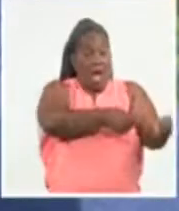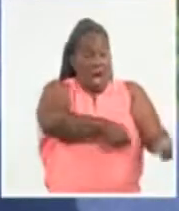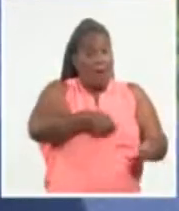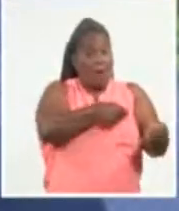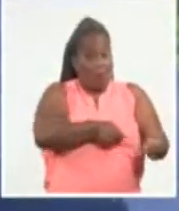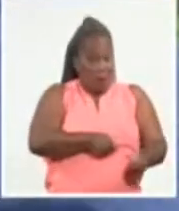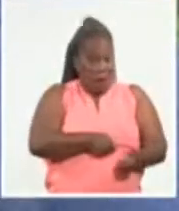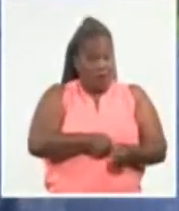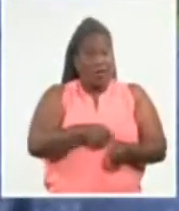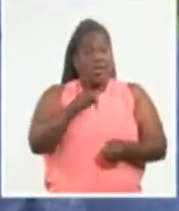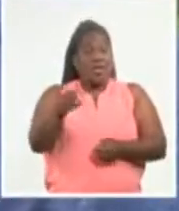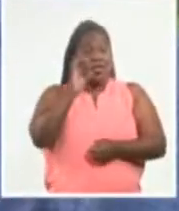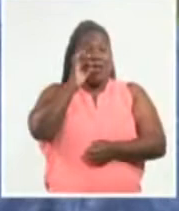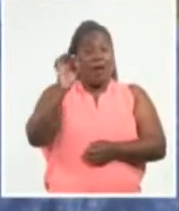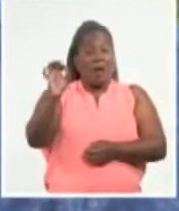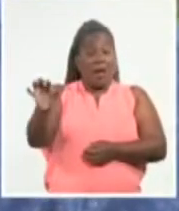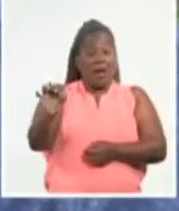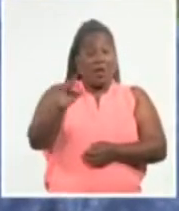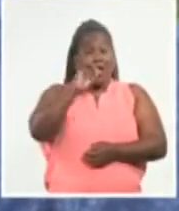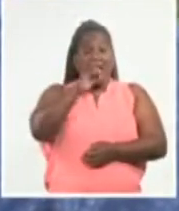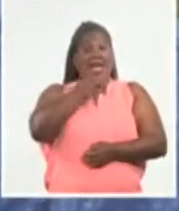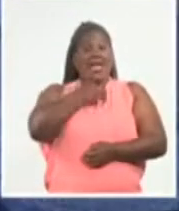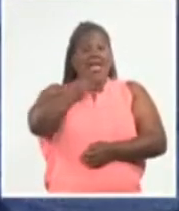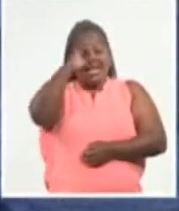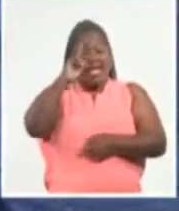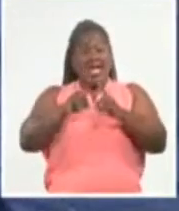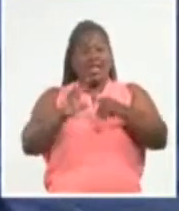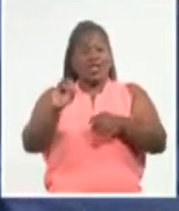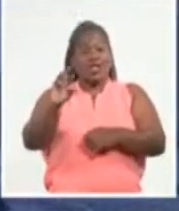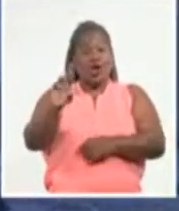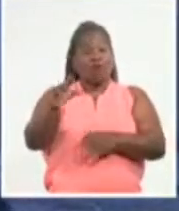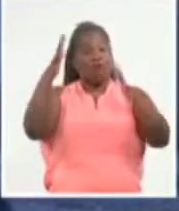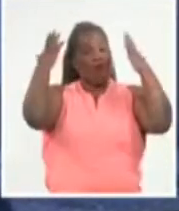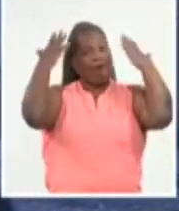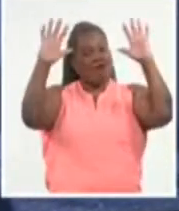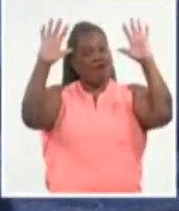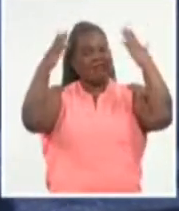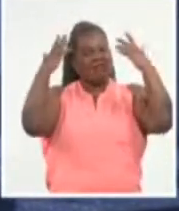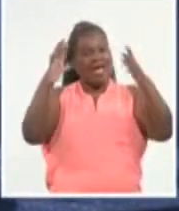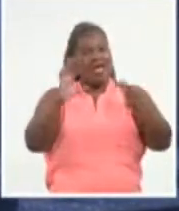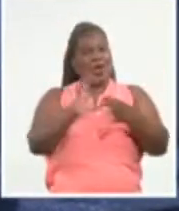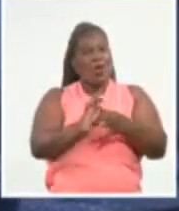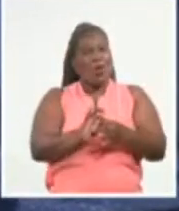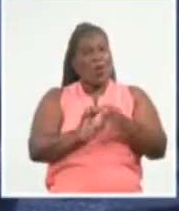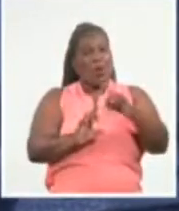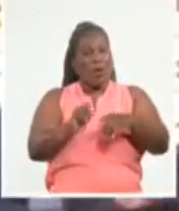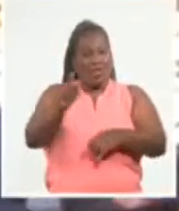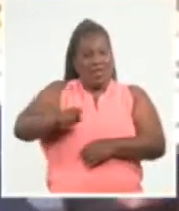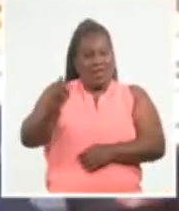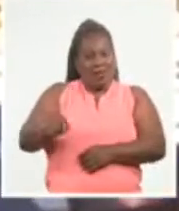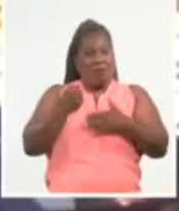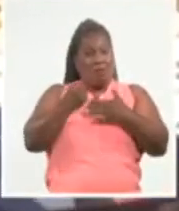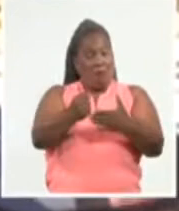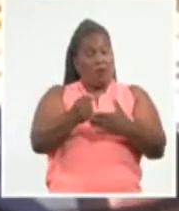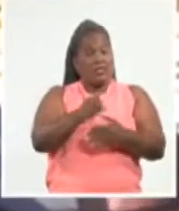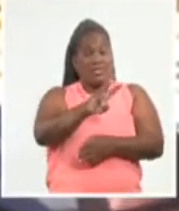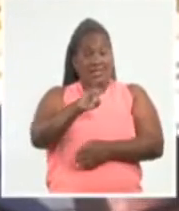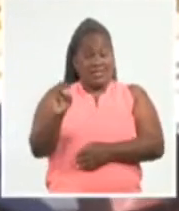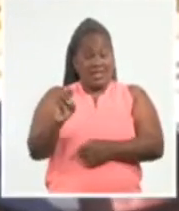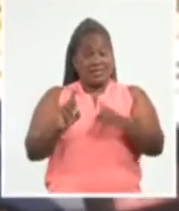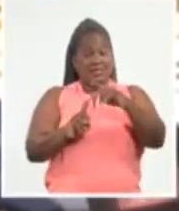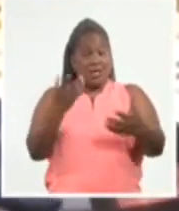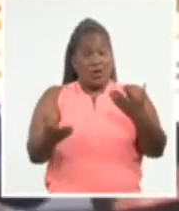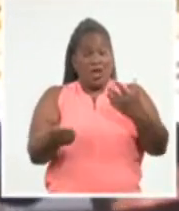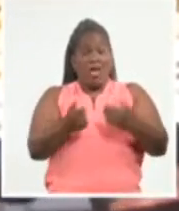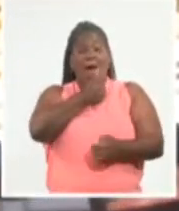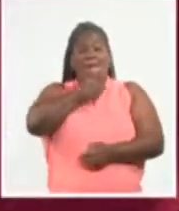Forestales y Tabacaleros, Néstor Bárbaro, felicitó a los guantanameros por su aporte de más de 300 toneladas de miel de abejas,